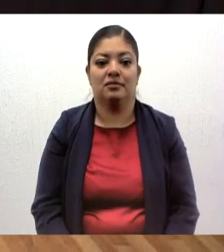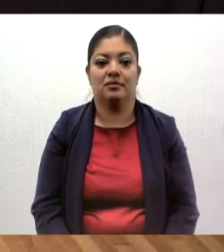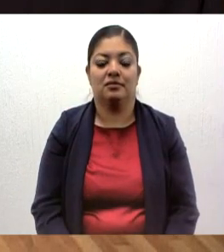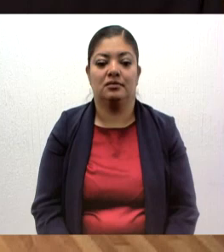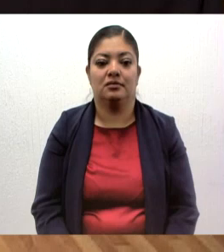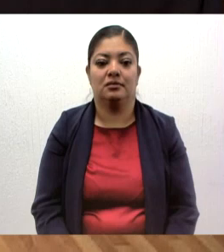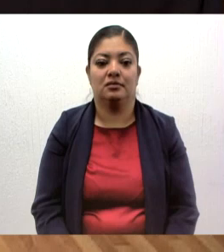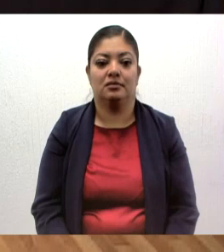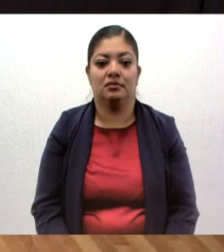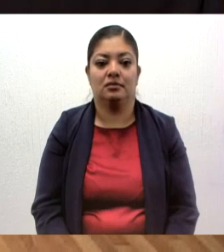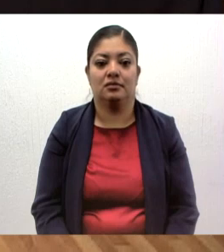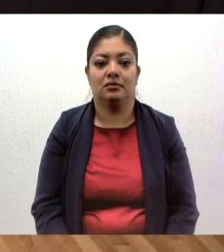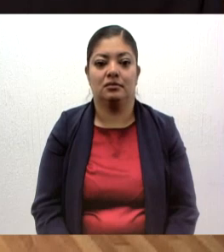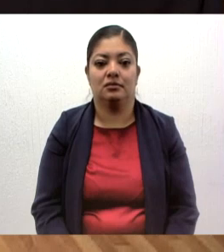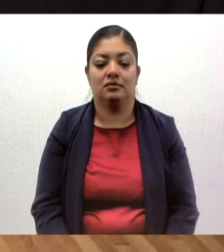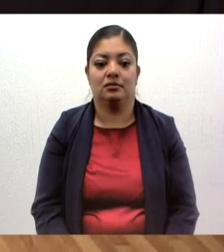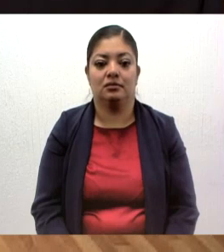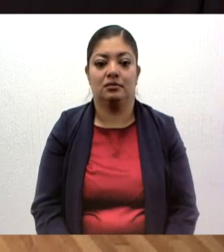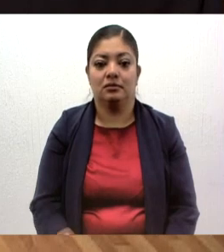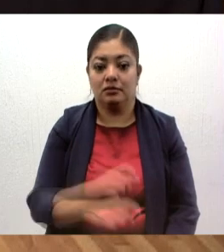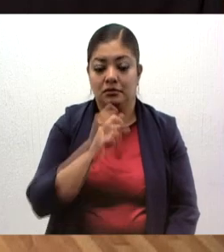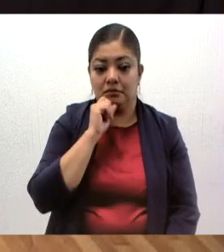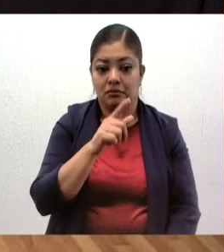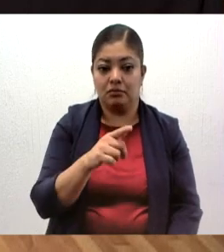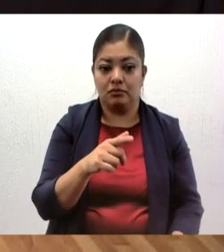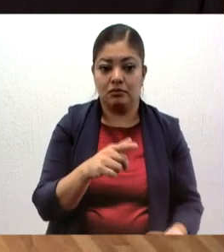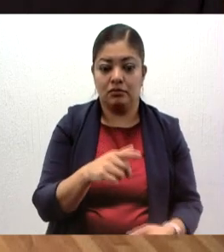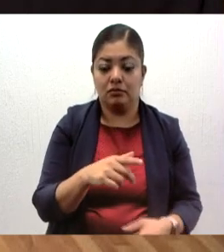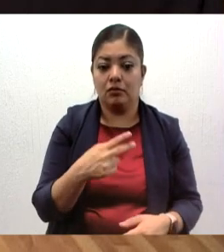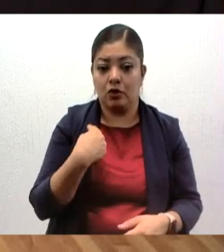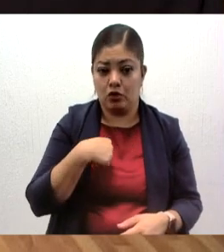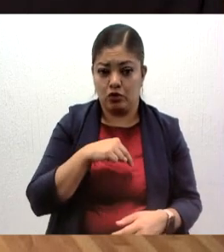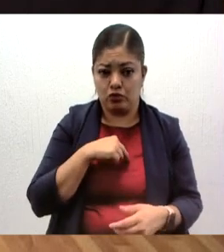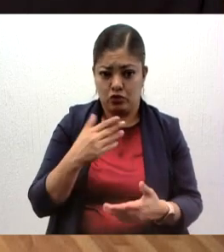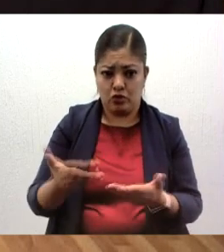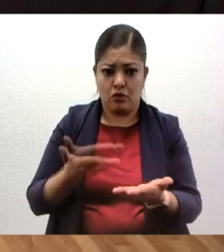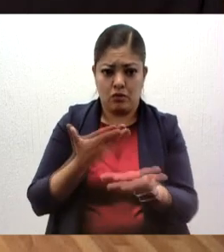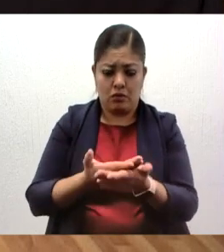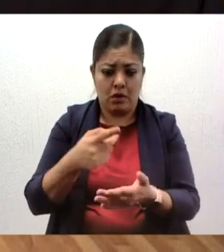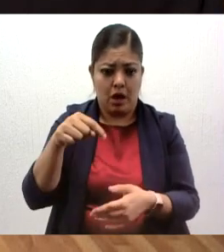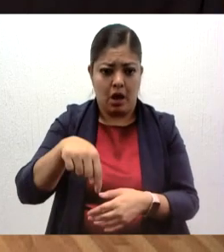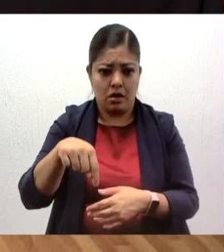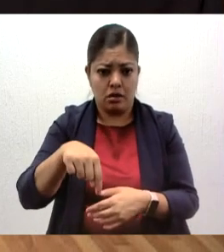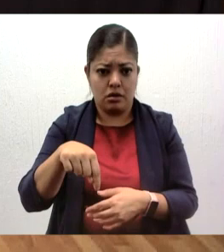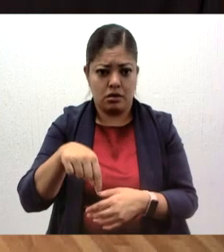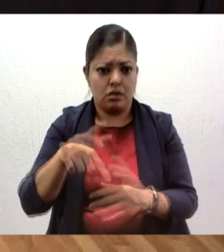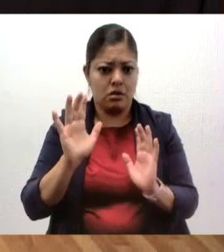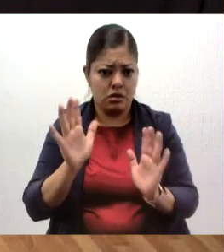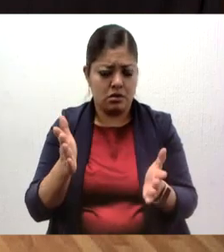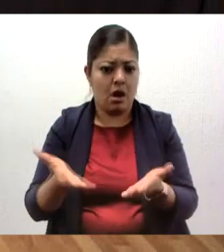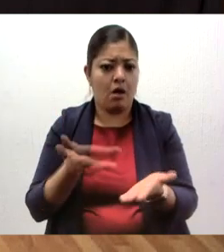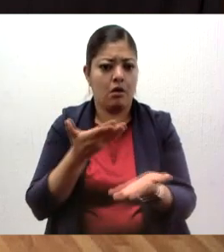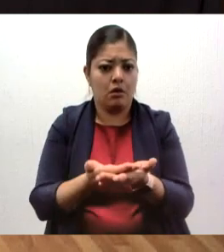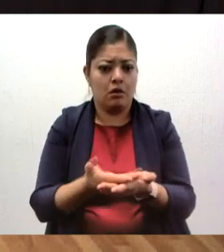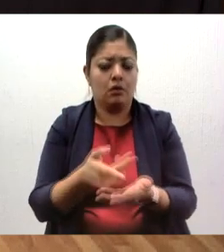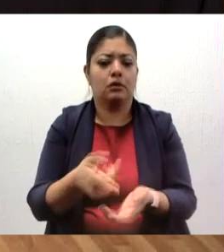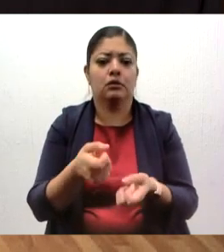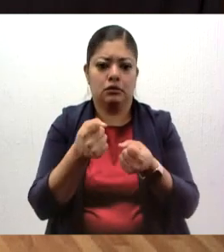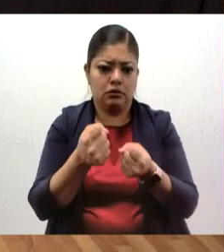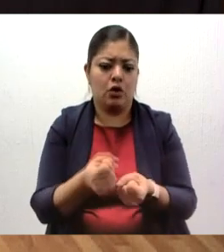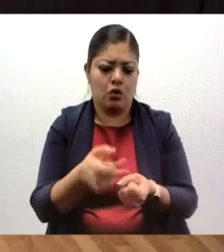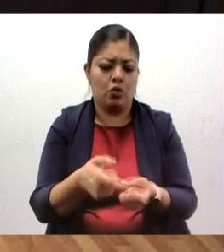político lo estamos planteando aquí aquí lo estamos planteando haremos llegar eh